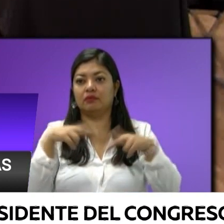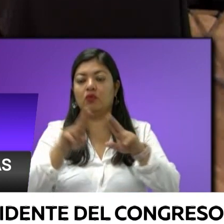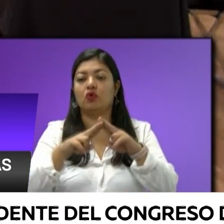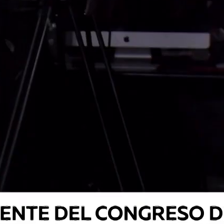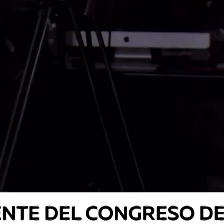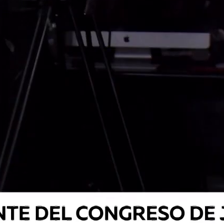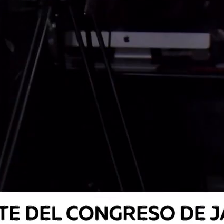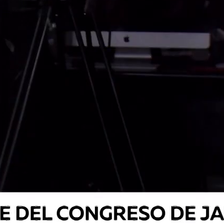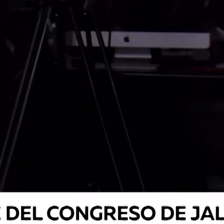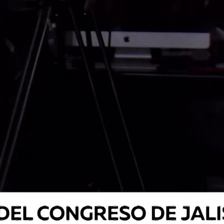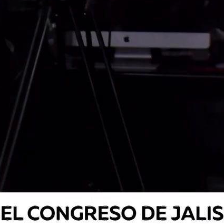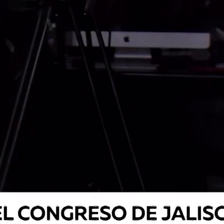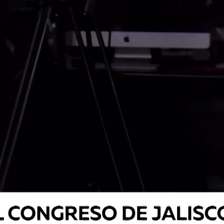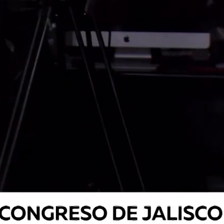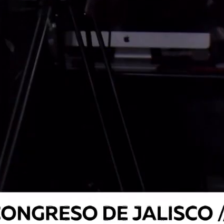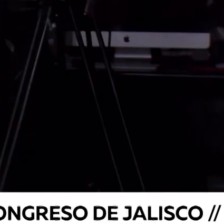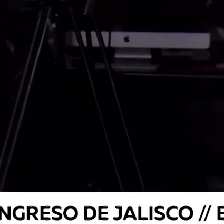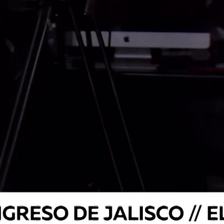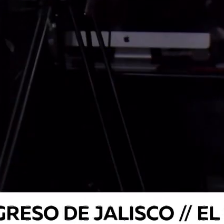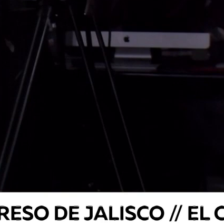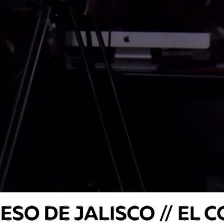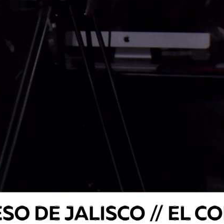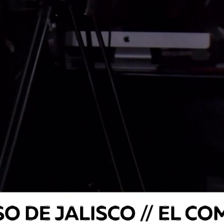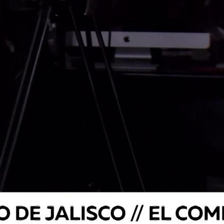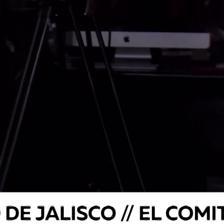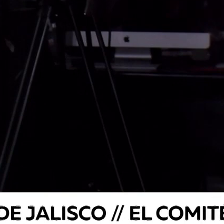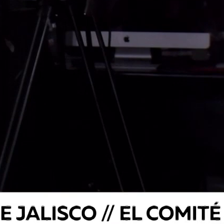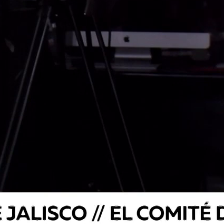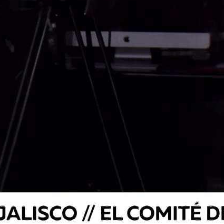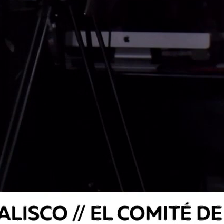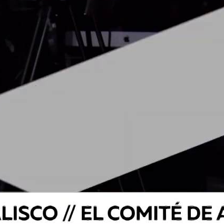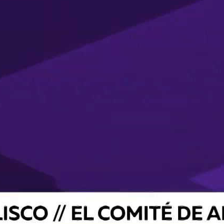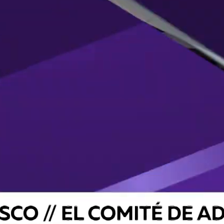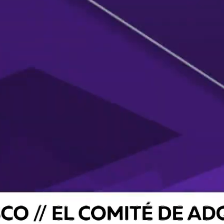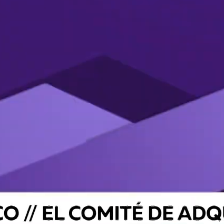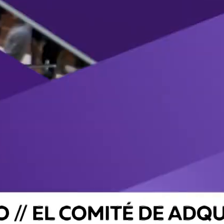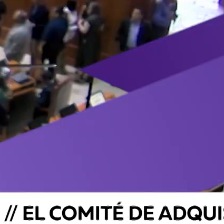días. Para Informativo Parlamento, Dayan Rubio.